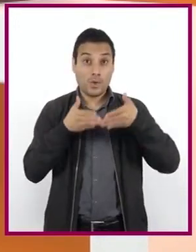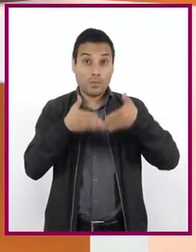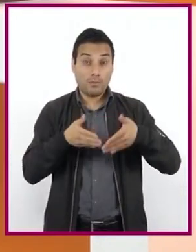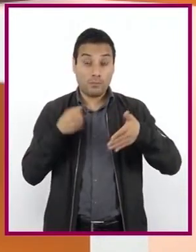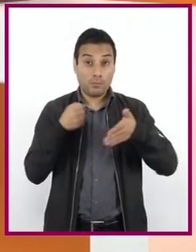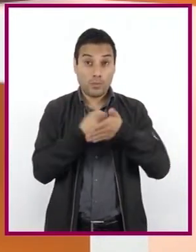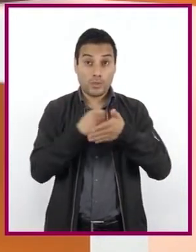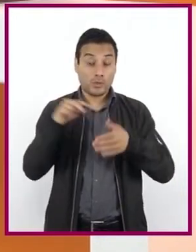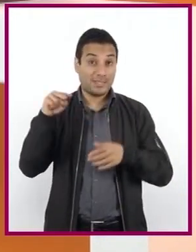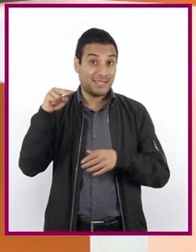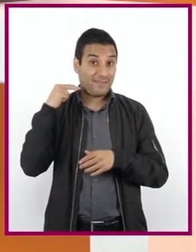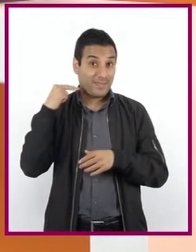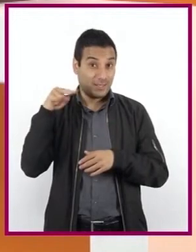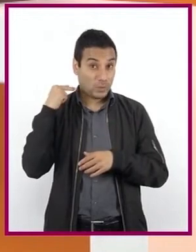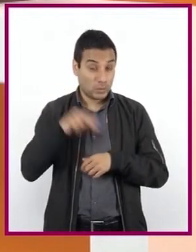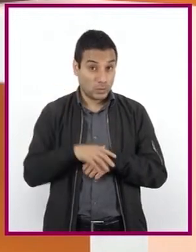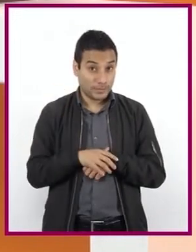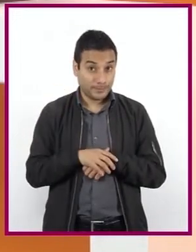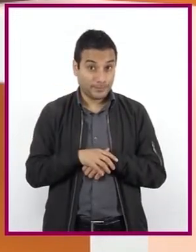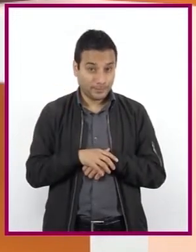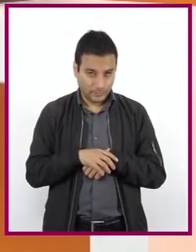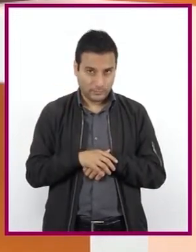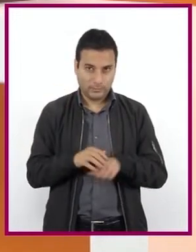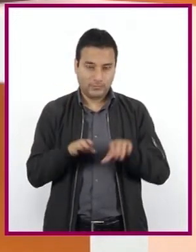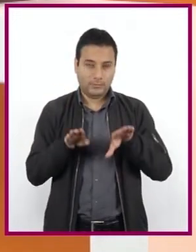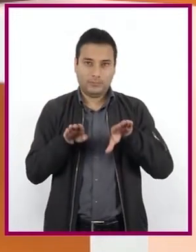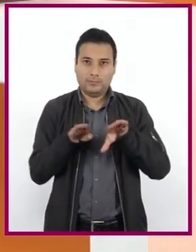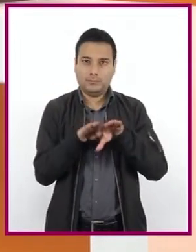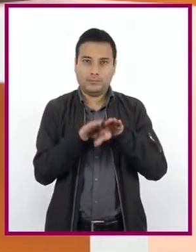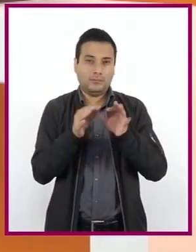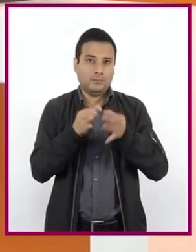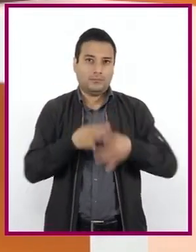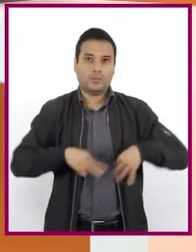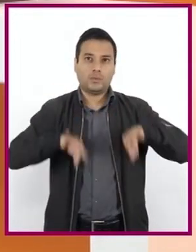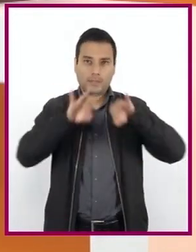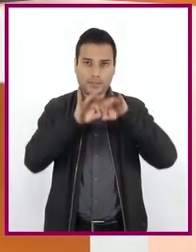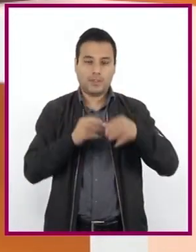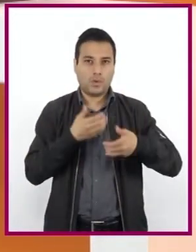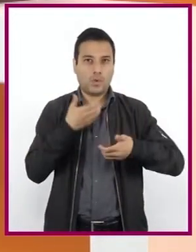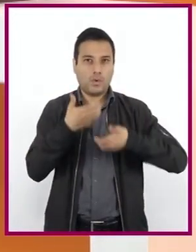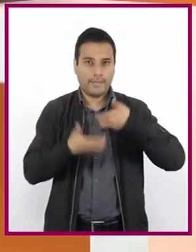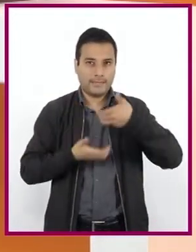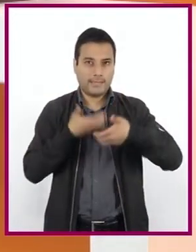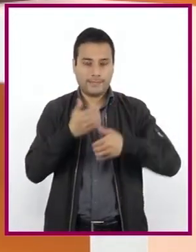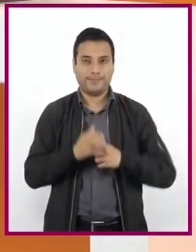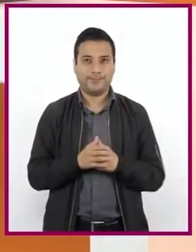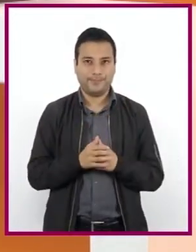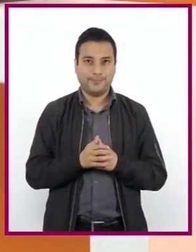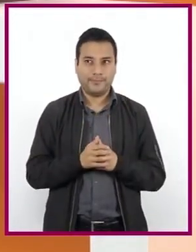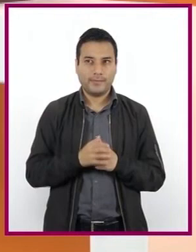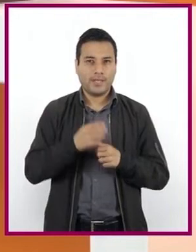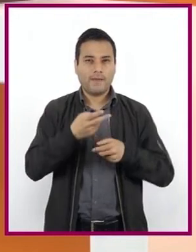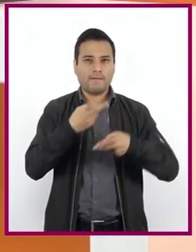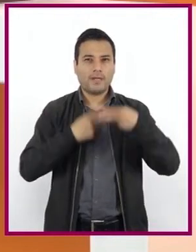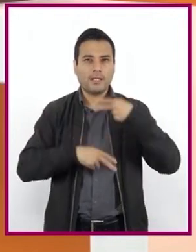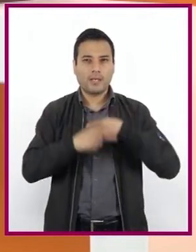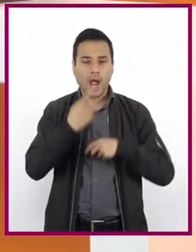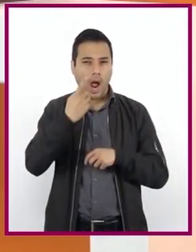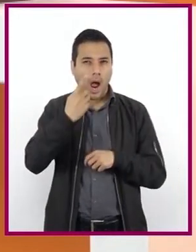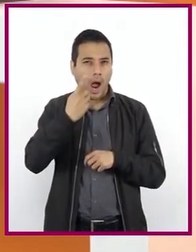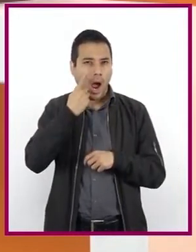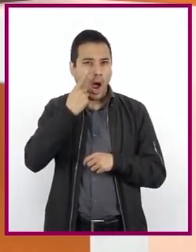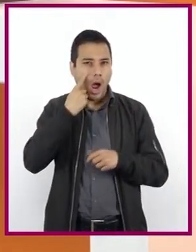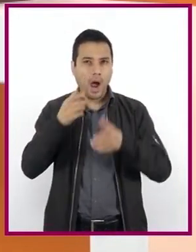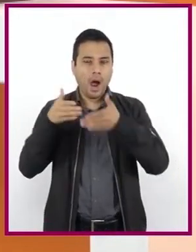en el Golfo de México adquirió gran importancia comercial con el arribo frecuente de buques y